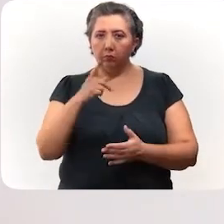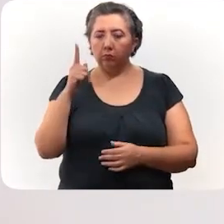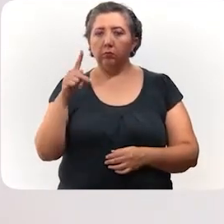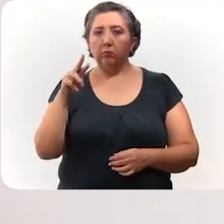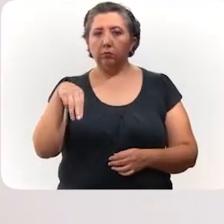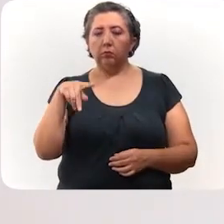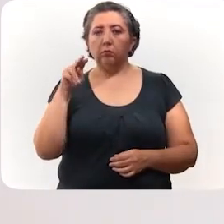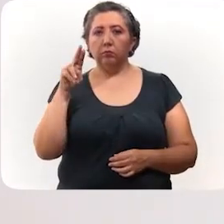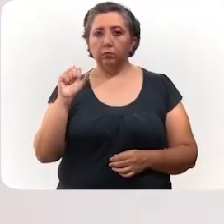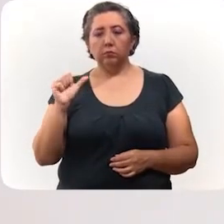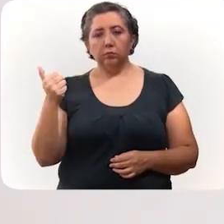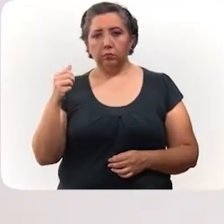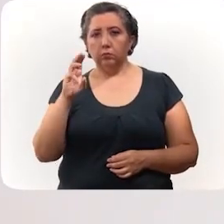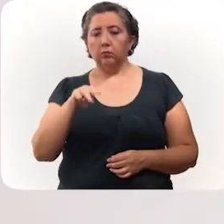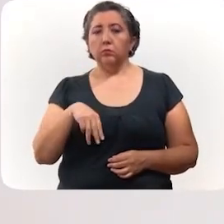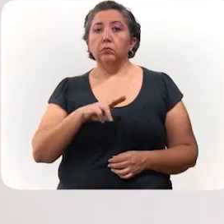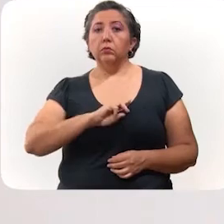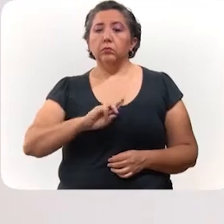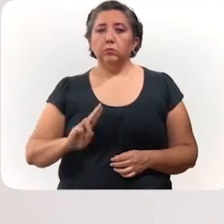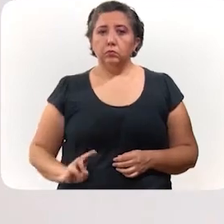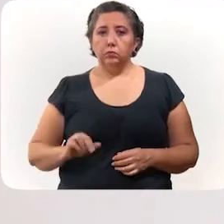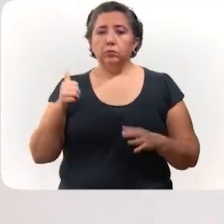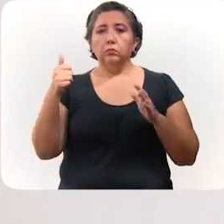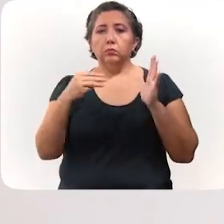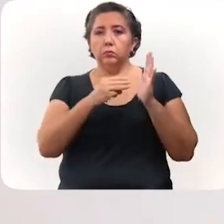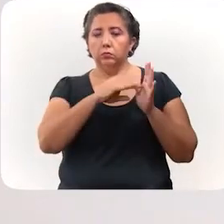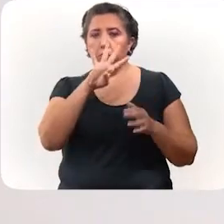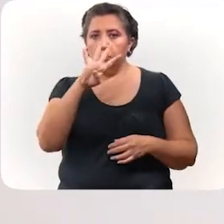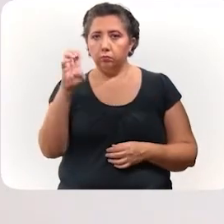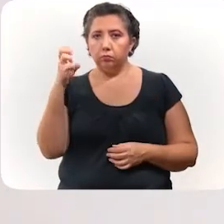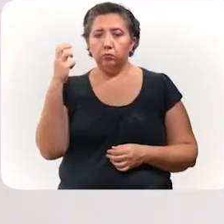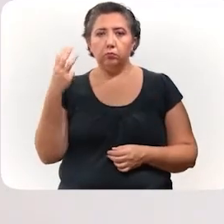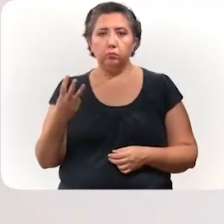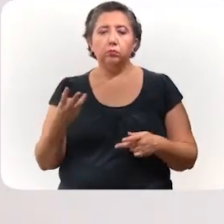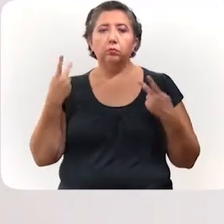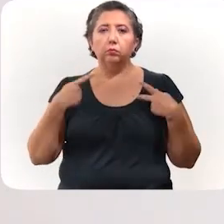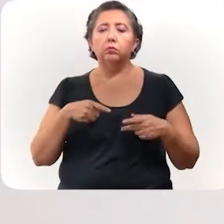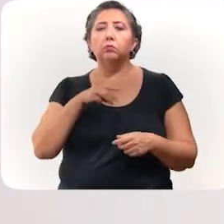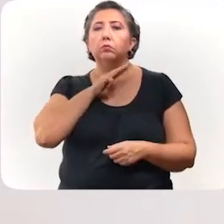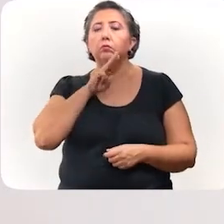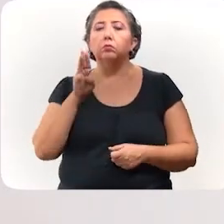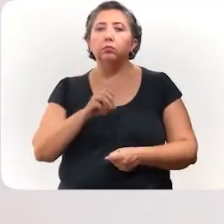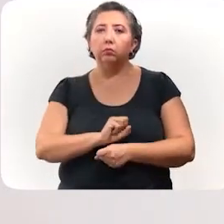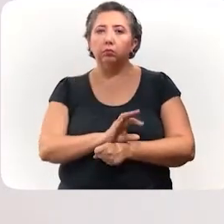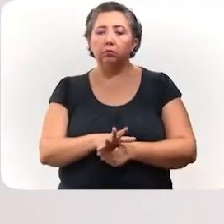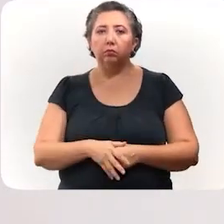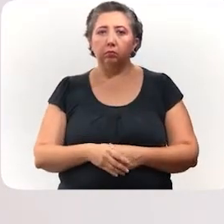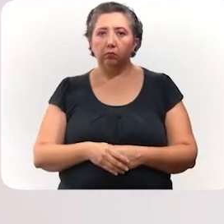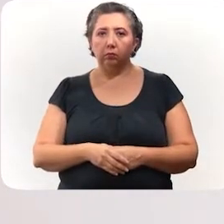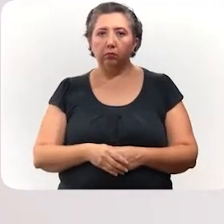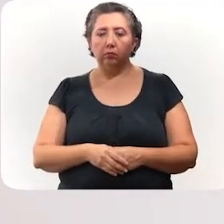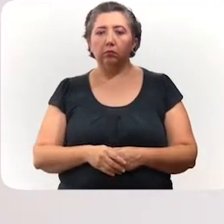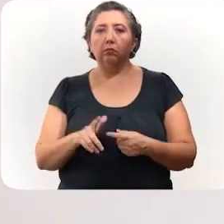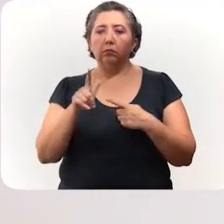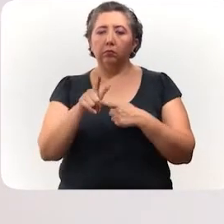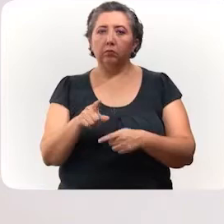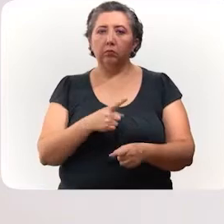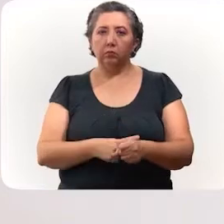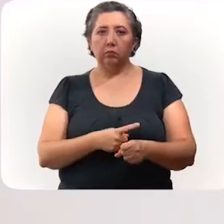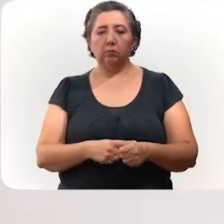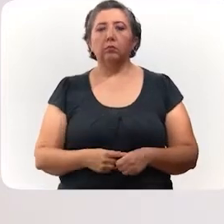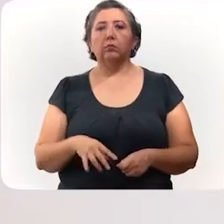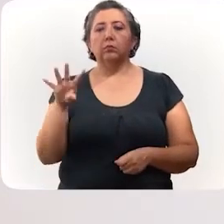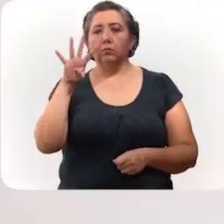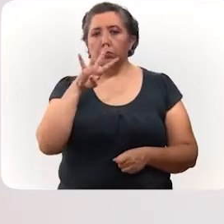en Muna, 1 en Umam. En total, son 6.403 las personas fallecidas a causa del coronavirus. De los casos